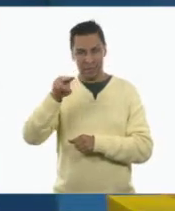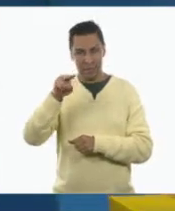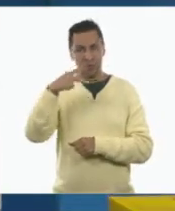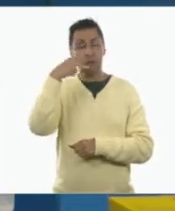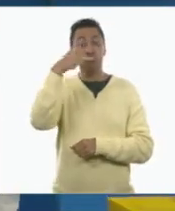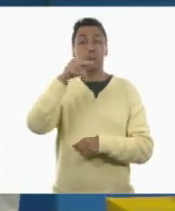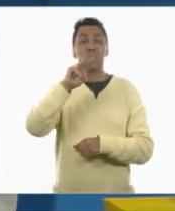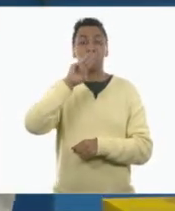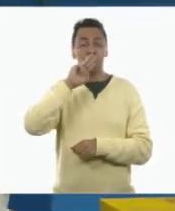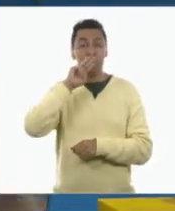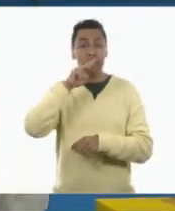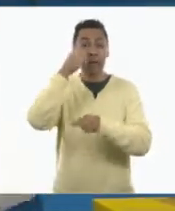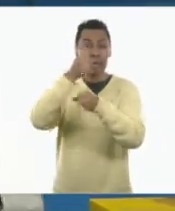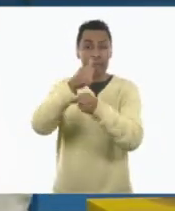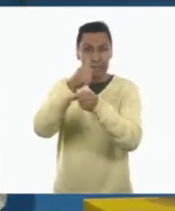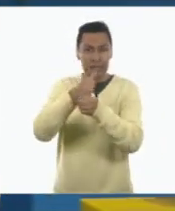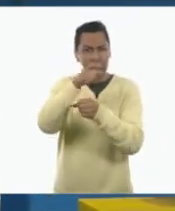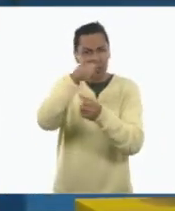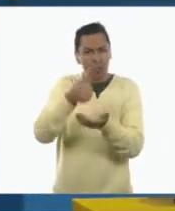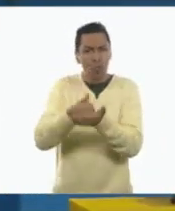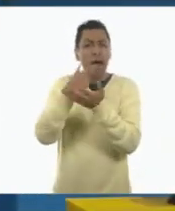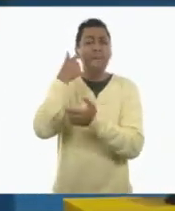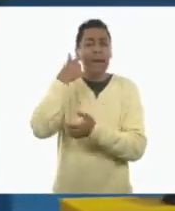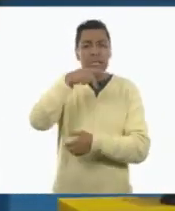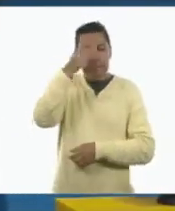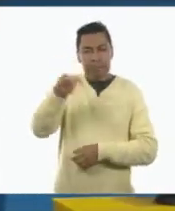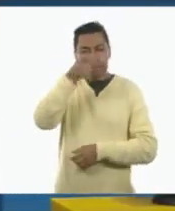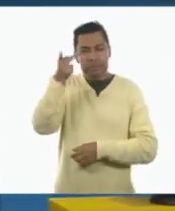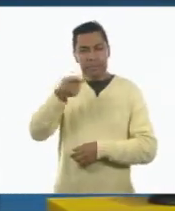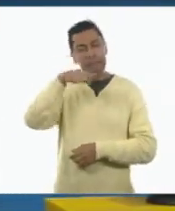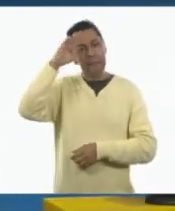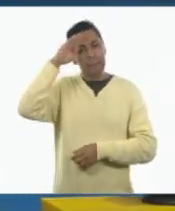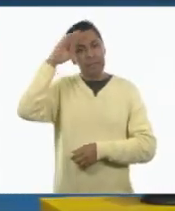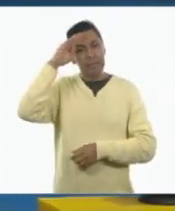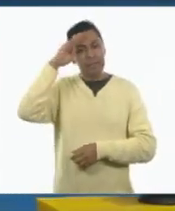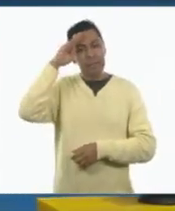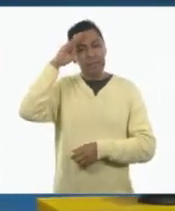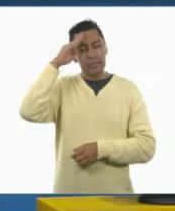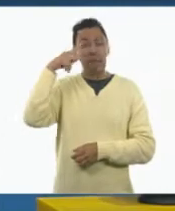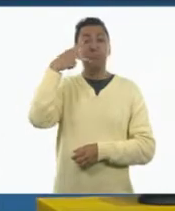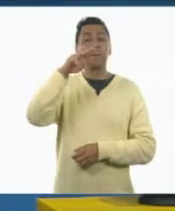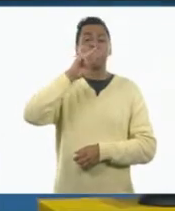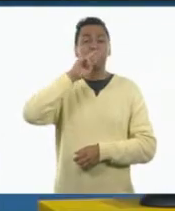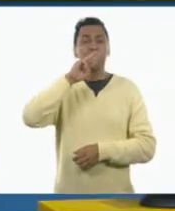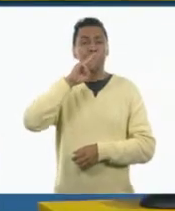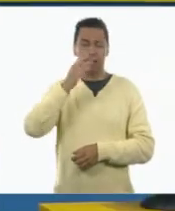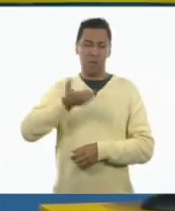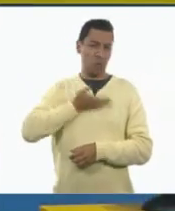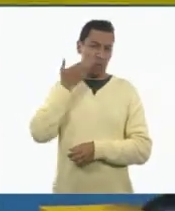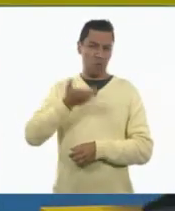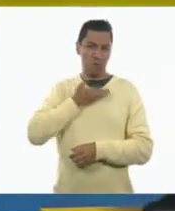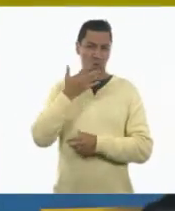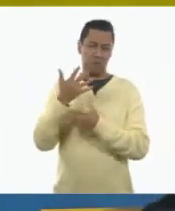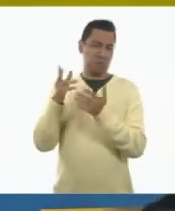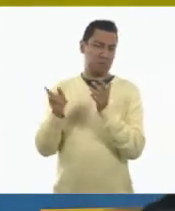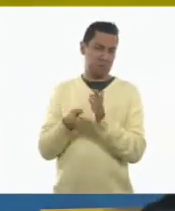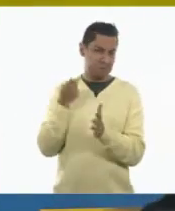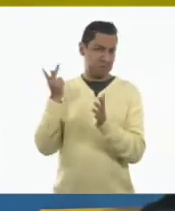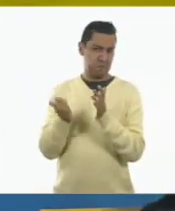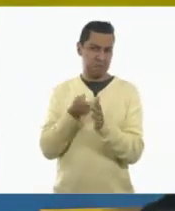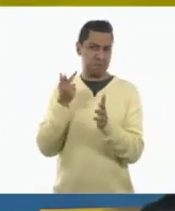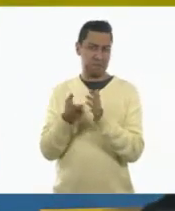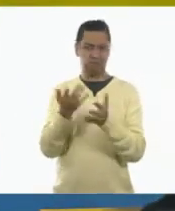abuelitas. Ustedes ayúdenos también. Hagan este ejercicio en casa. Piensen en algo que su mamá dice muy comúnmente. Ese